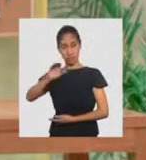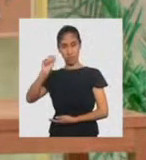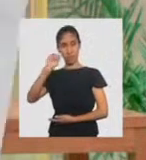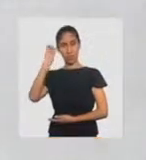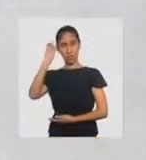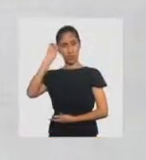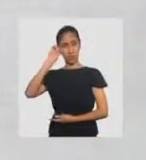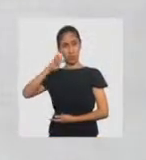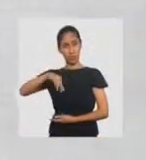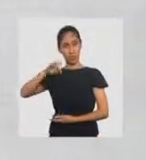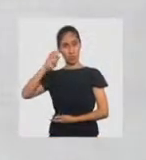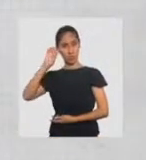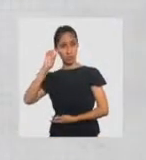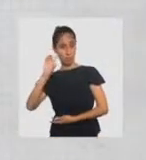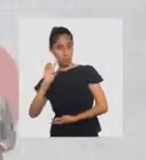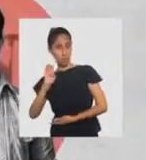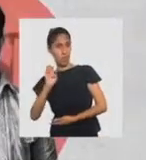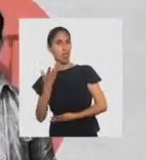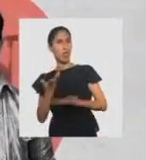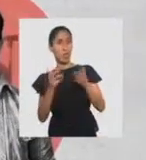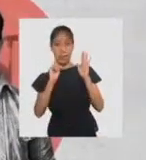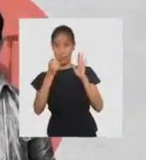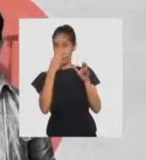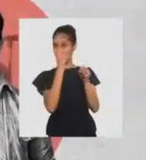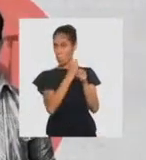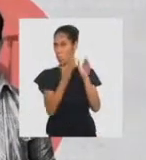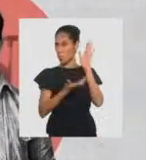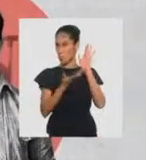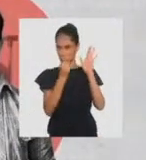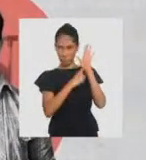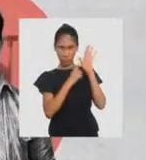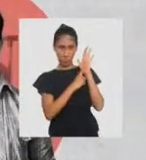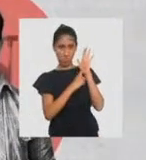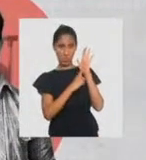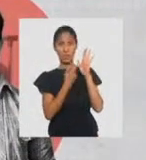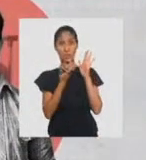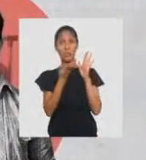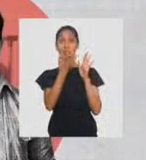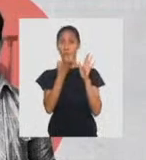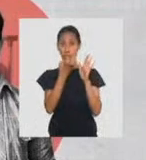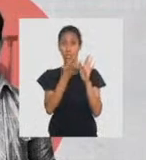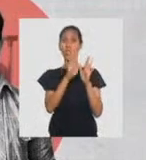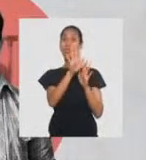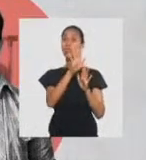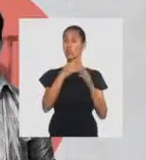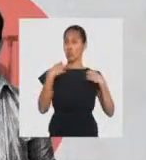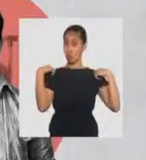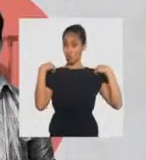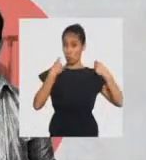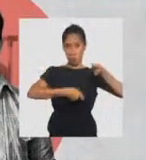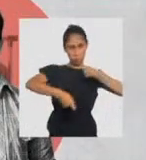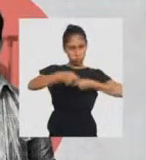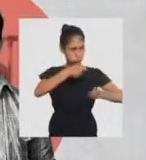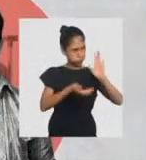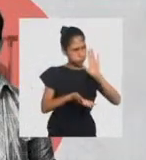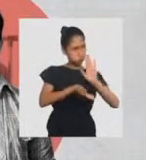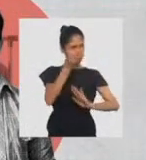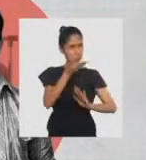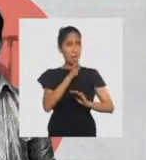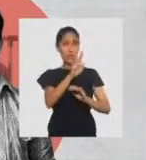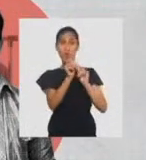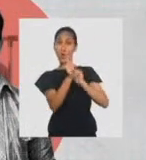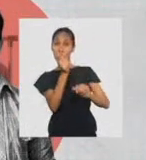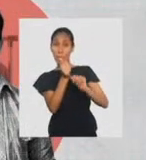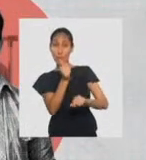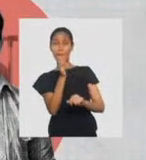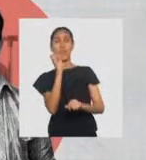Mario. El primer problema que tienen es el siguiente. Para aumentar su producción de ropa deportiva, le pidieron al hermano de Mario un